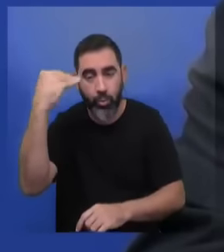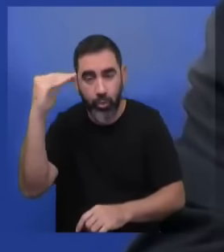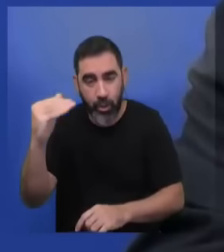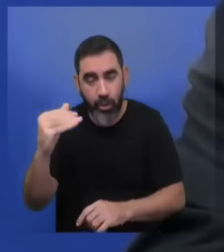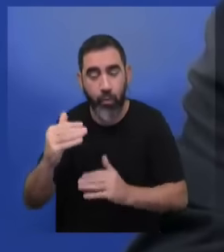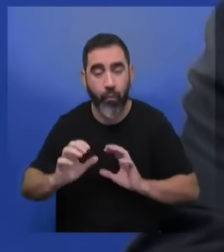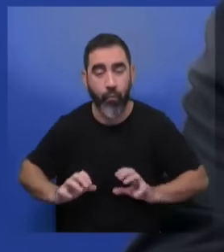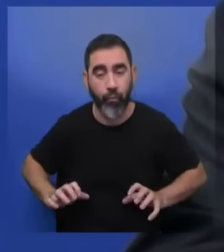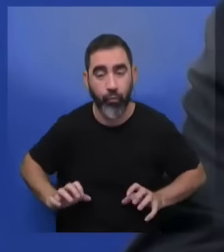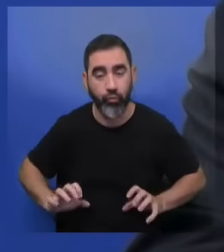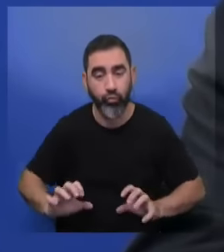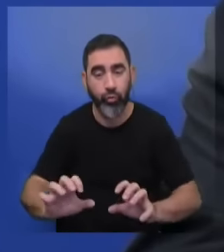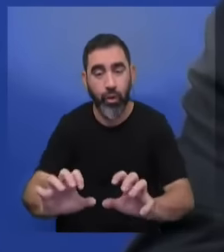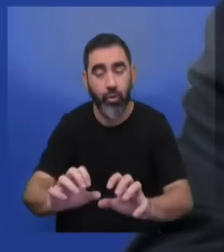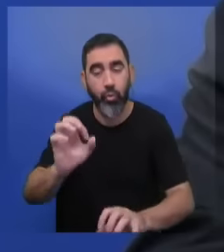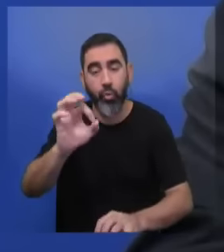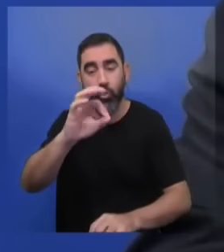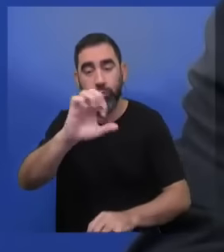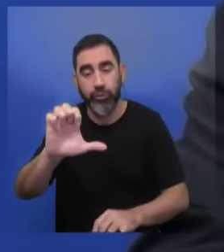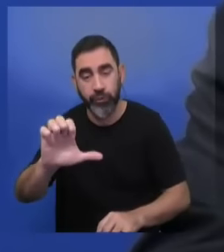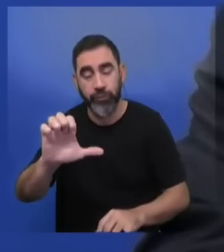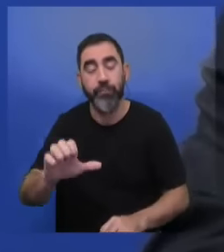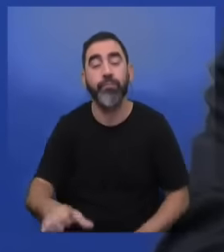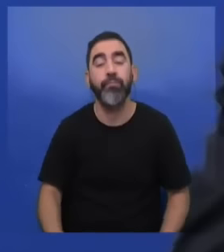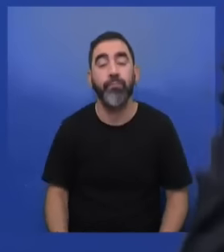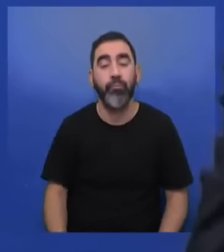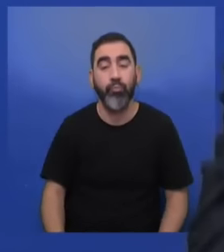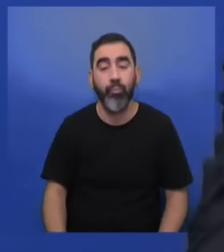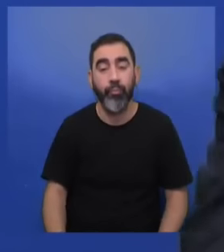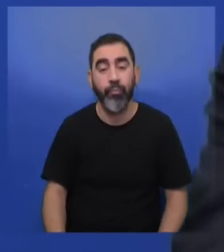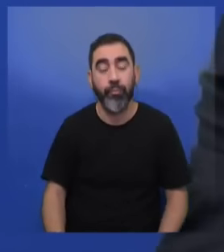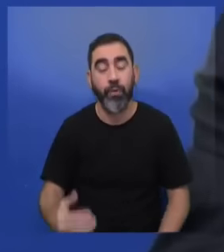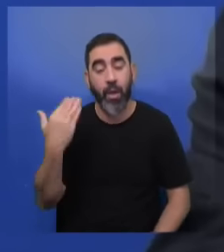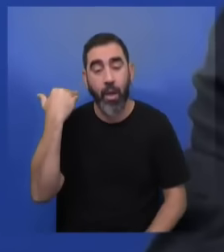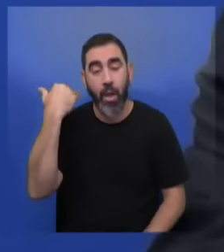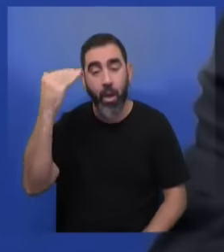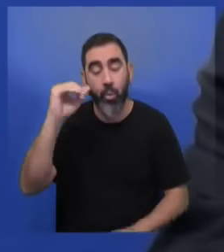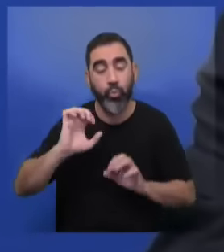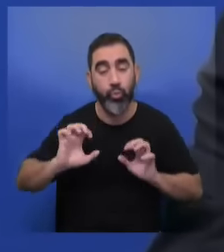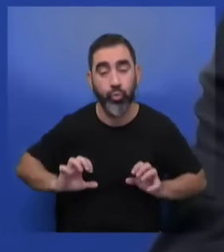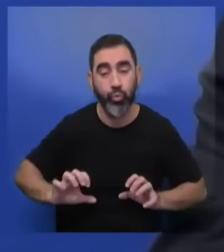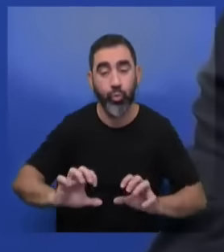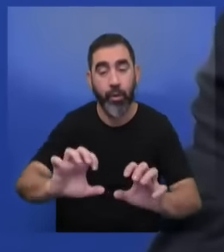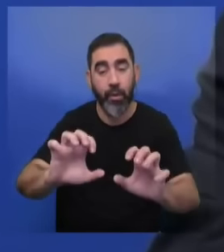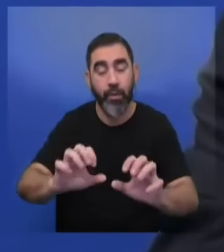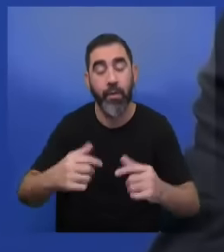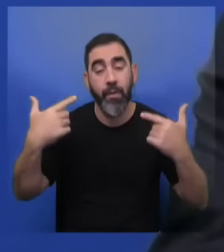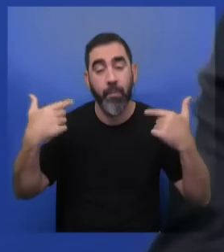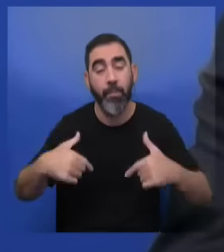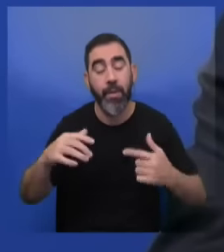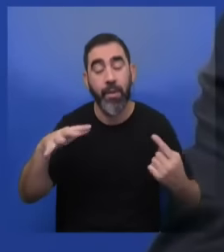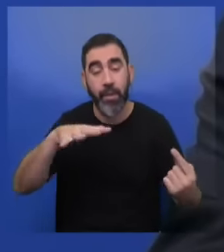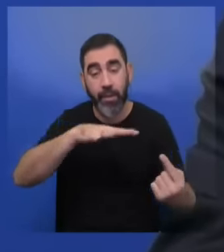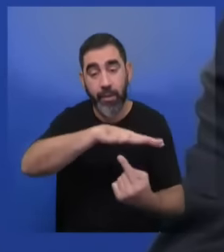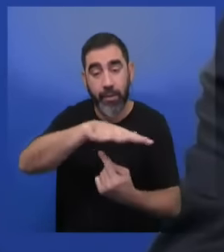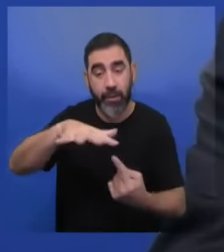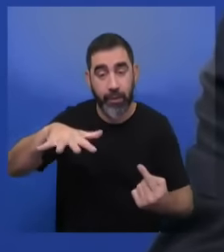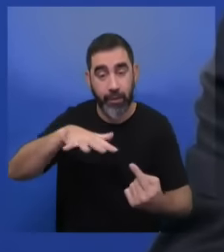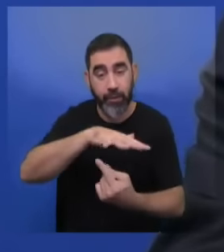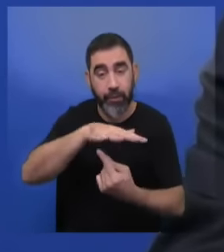funcionarios de la ose las autoridades y los funcionarios del Ministerio de